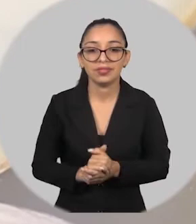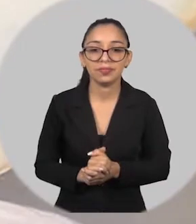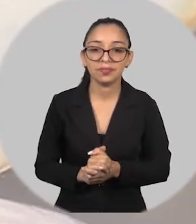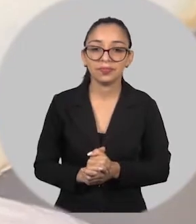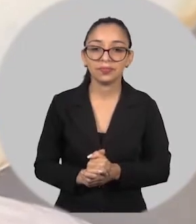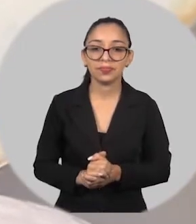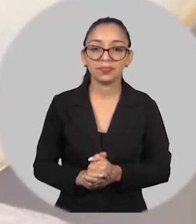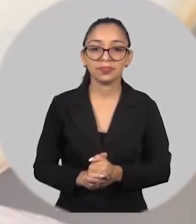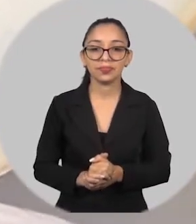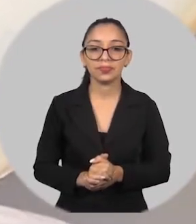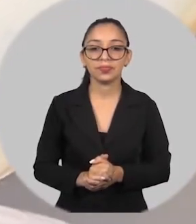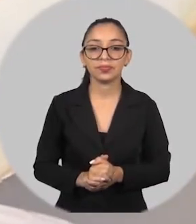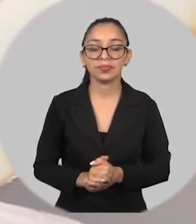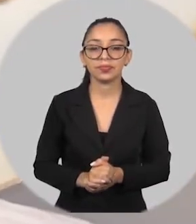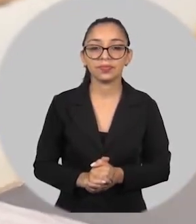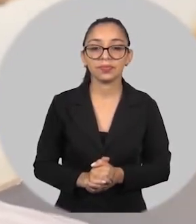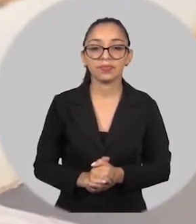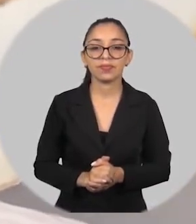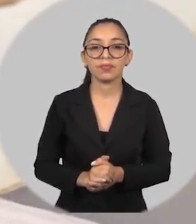en la otra piernita